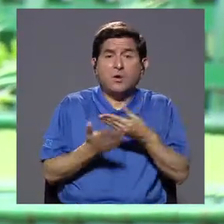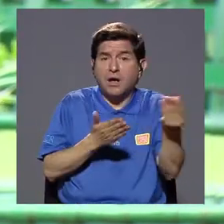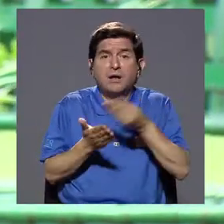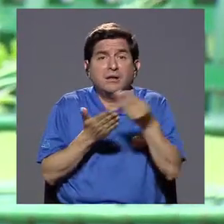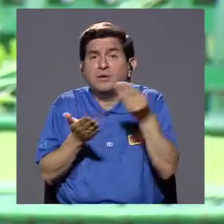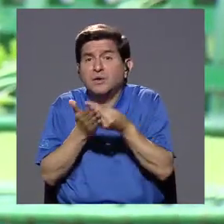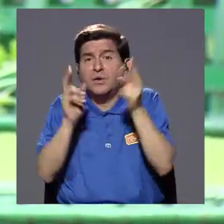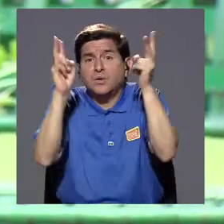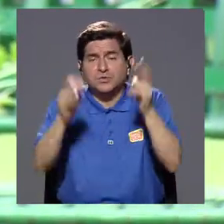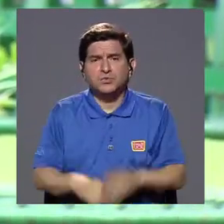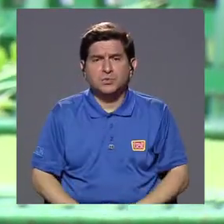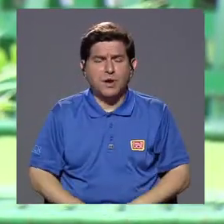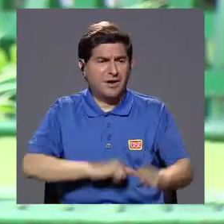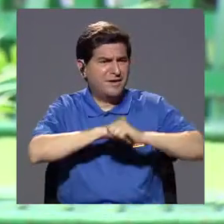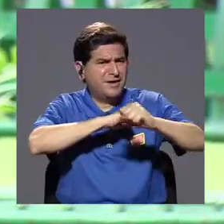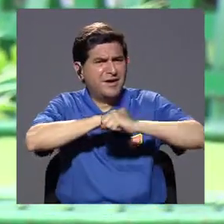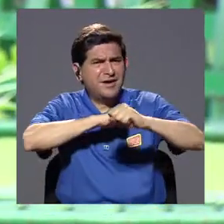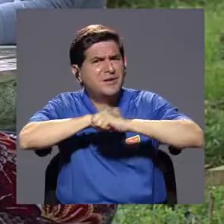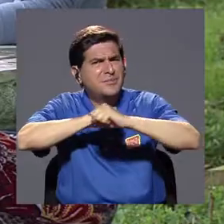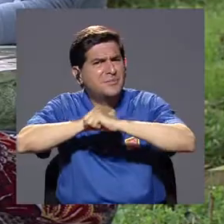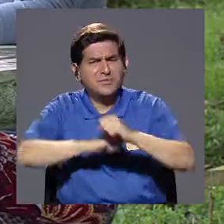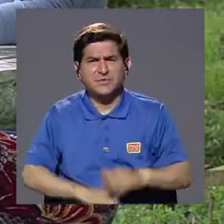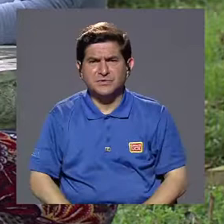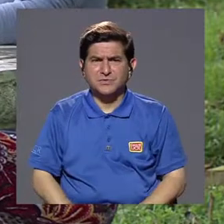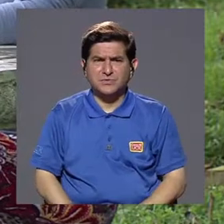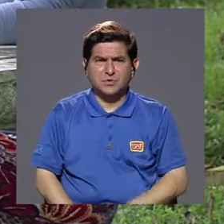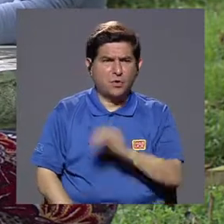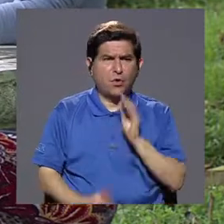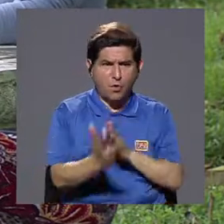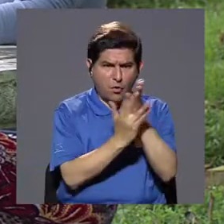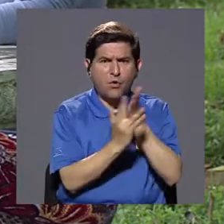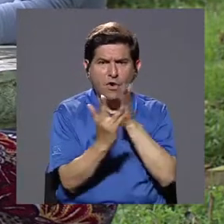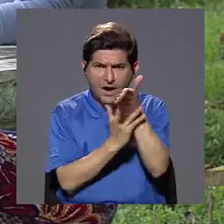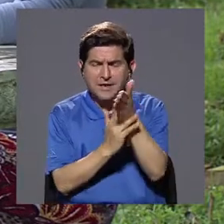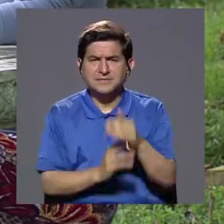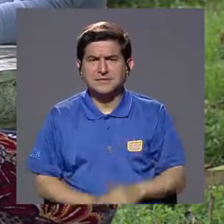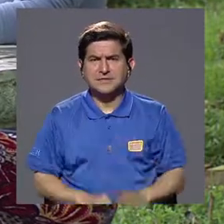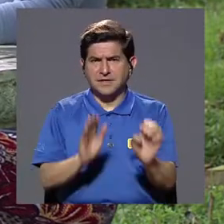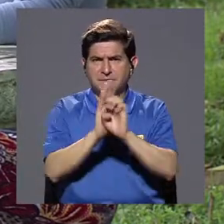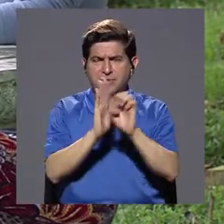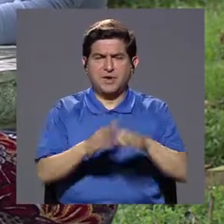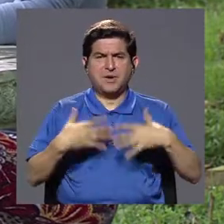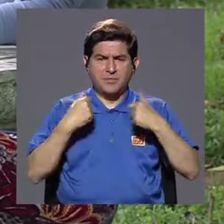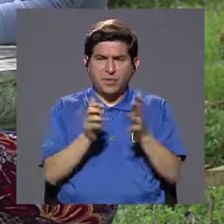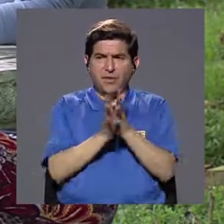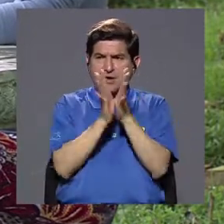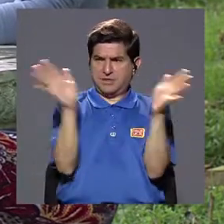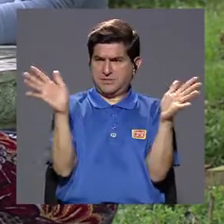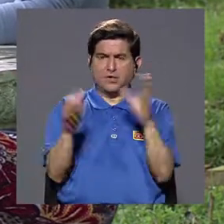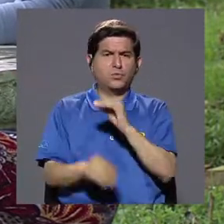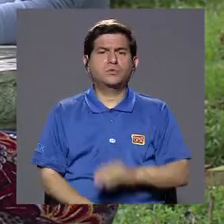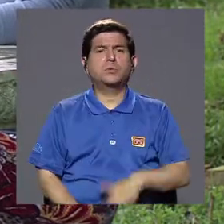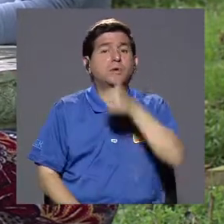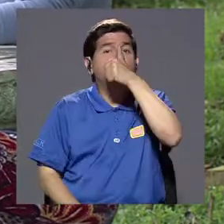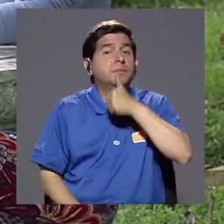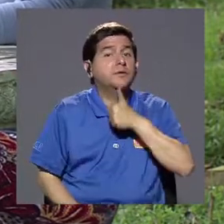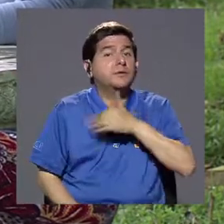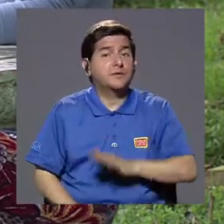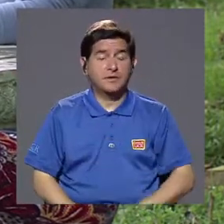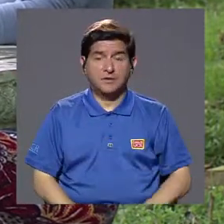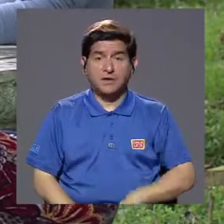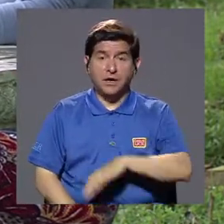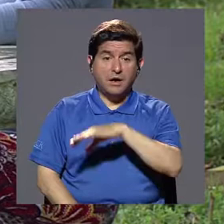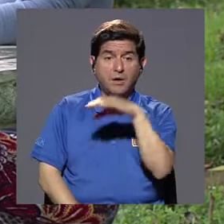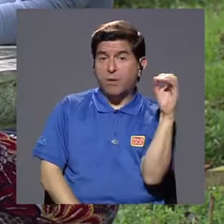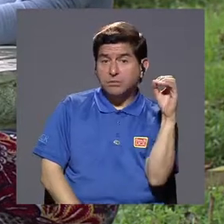ven como se promociona del cómo sigue accedemos por ejemplo a una salud pública oa una salud privada